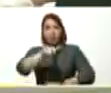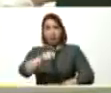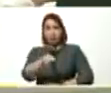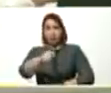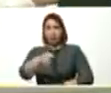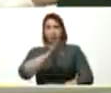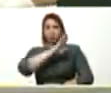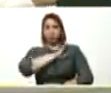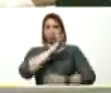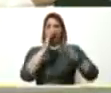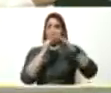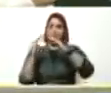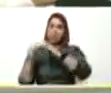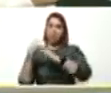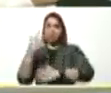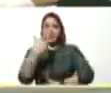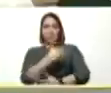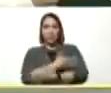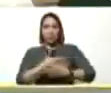de la vivienda,